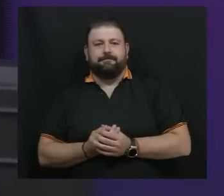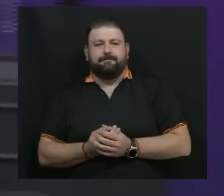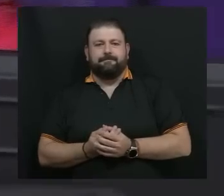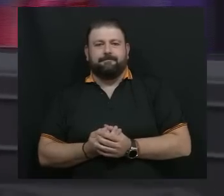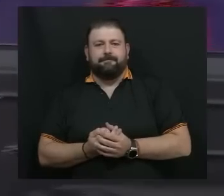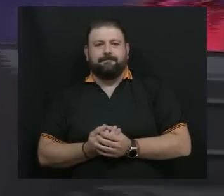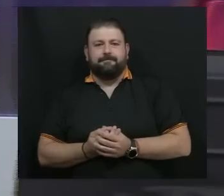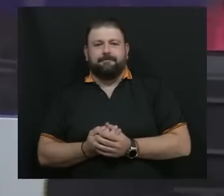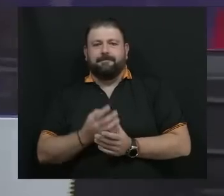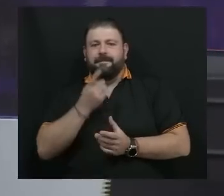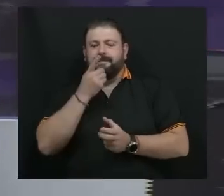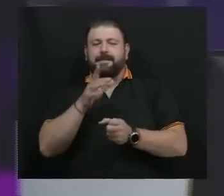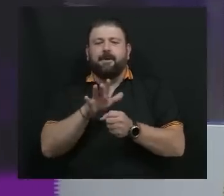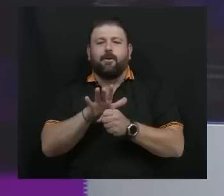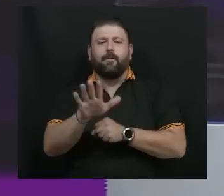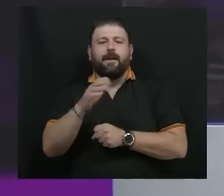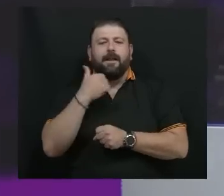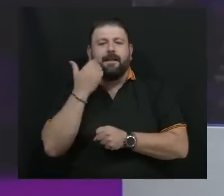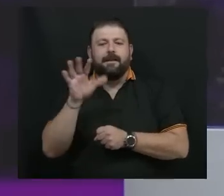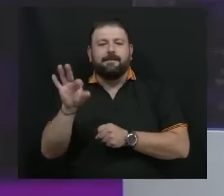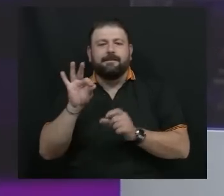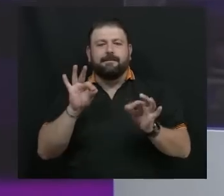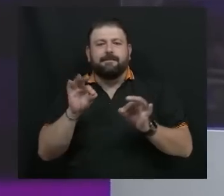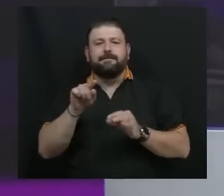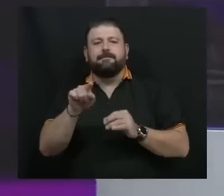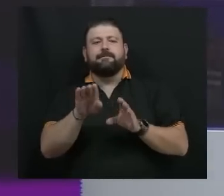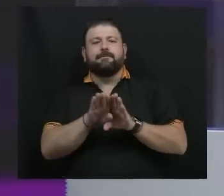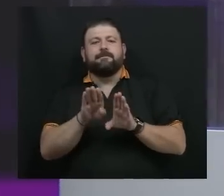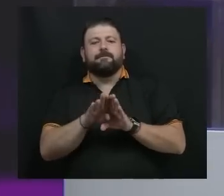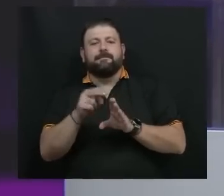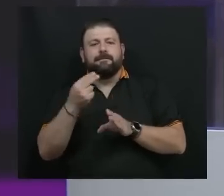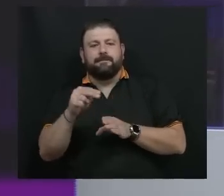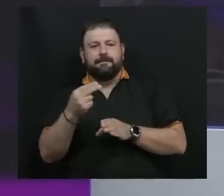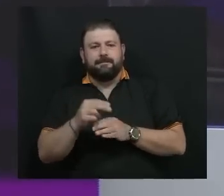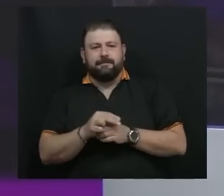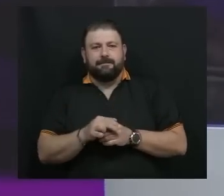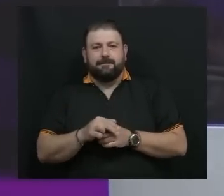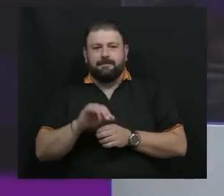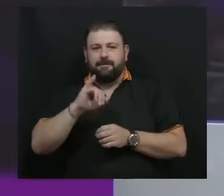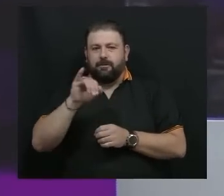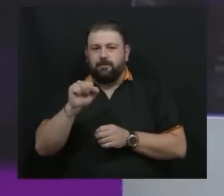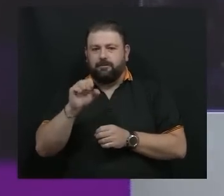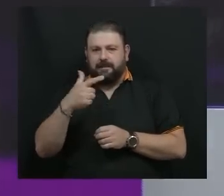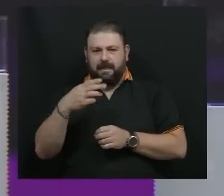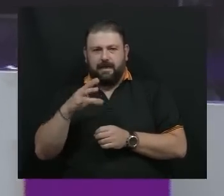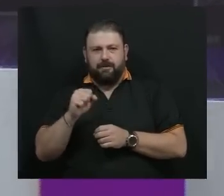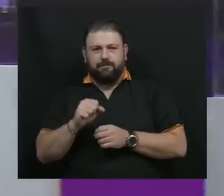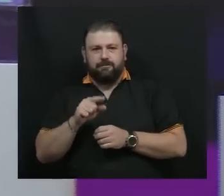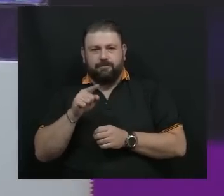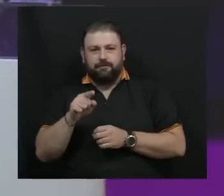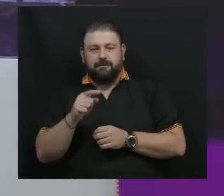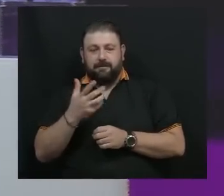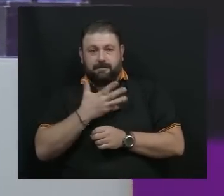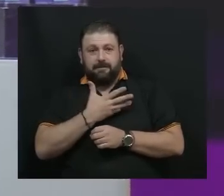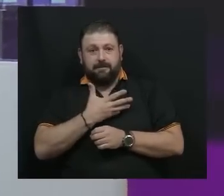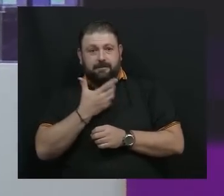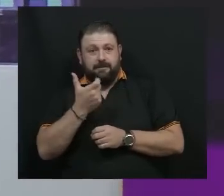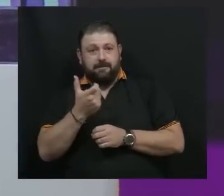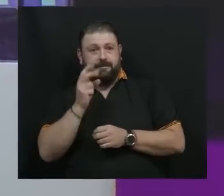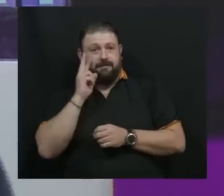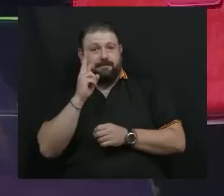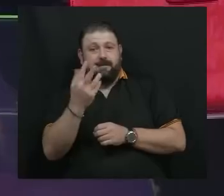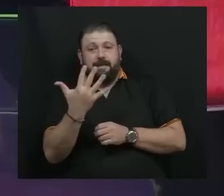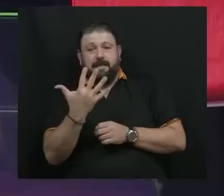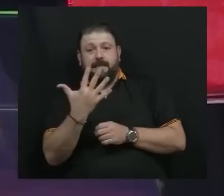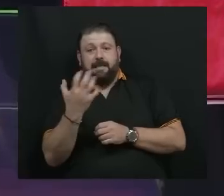¿Cuál quieres? ¿Cómo te llamas? José Carlos, mucho gusto. José Carlos. A ver, trae el dinero, 550,